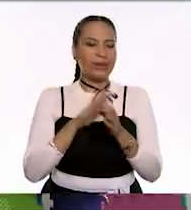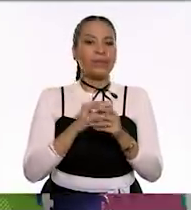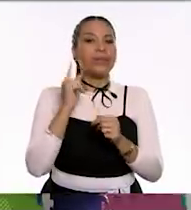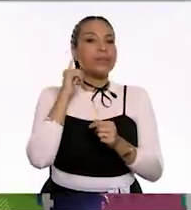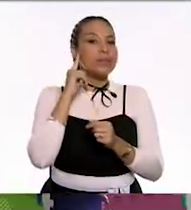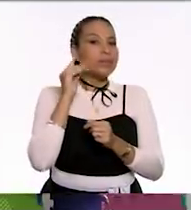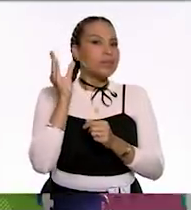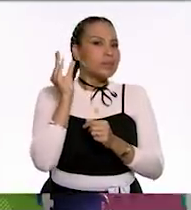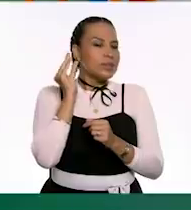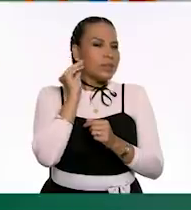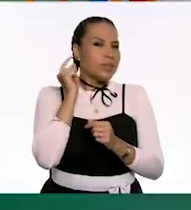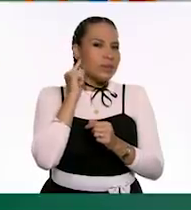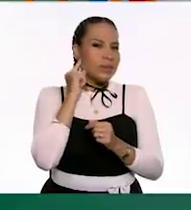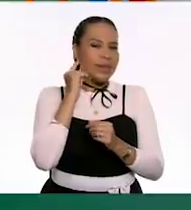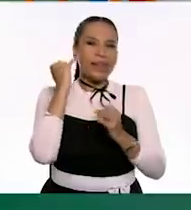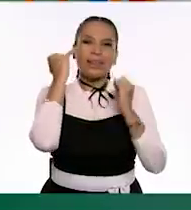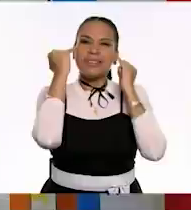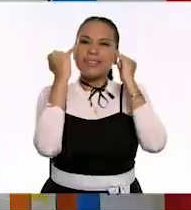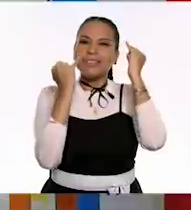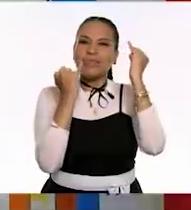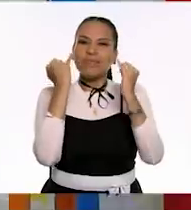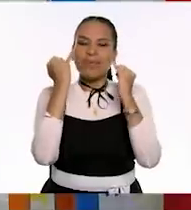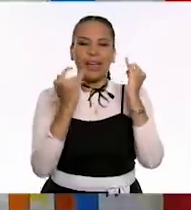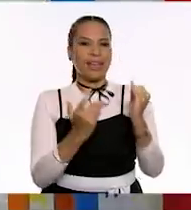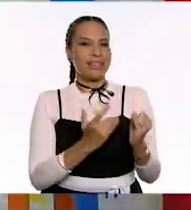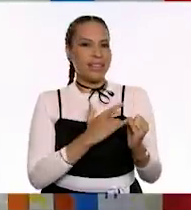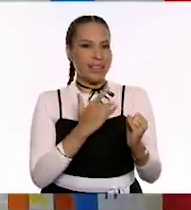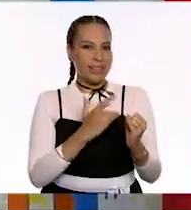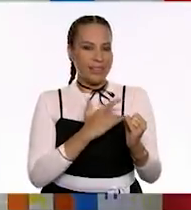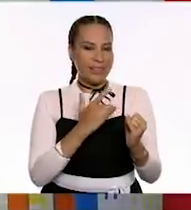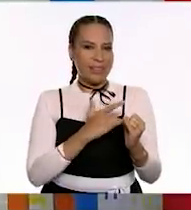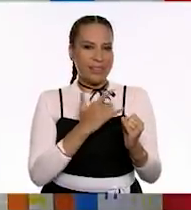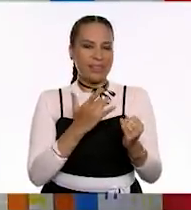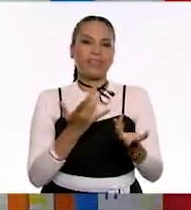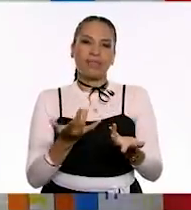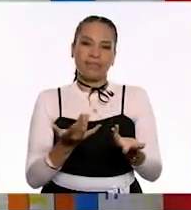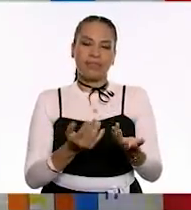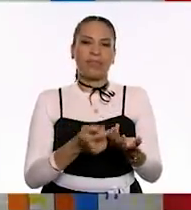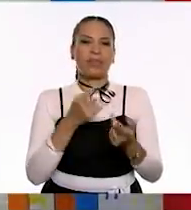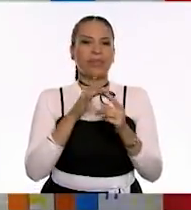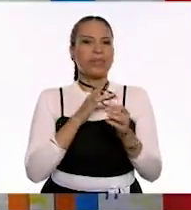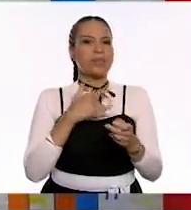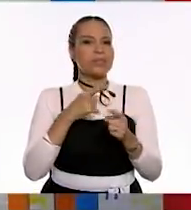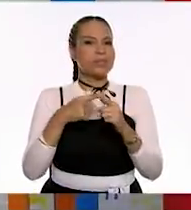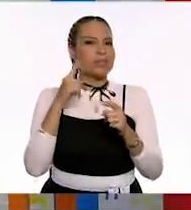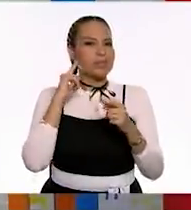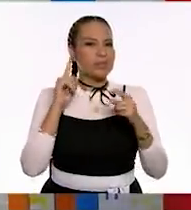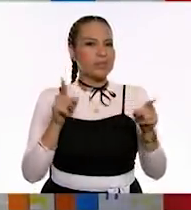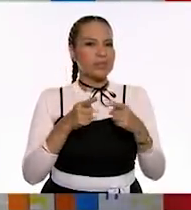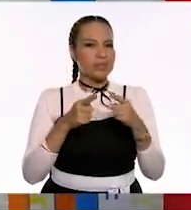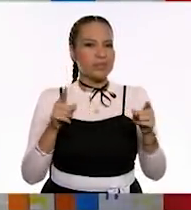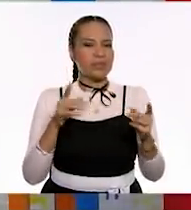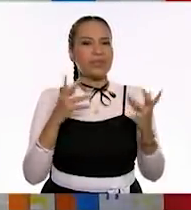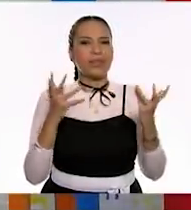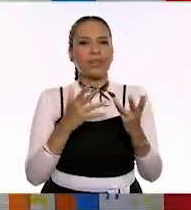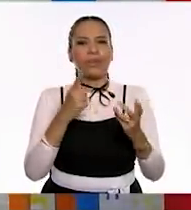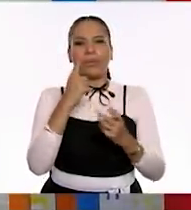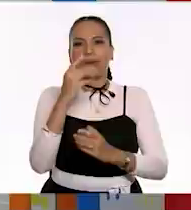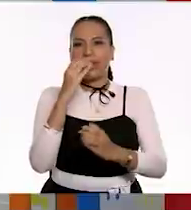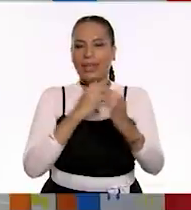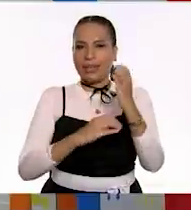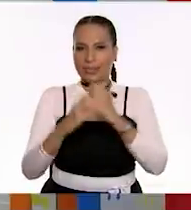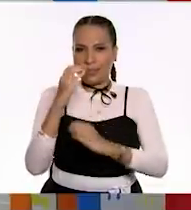escucha porque vamos a imaginar, a sentir y a experimentar esas secuencias sonoras y vamos a crear una